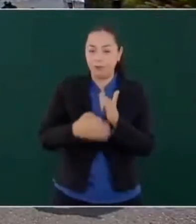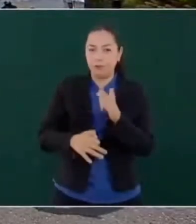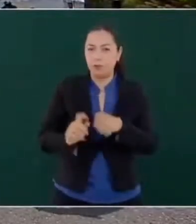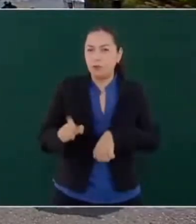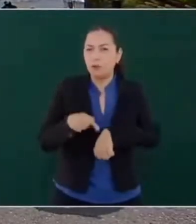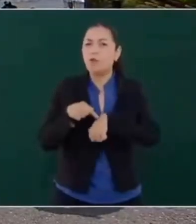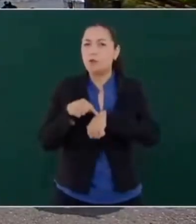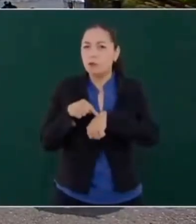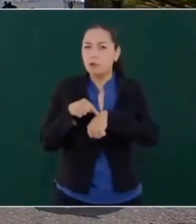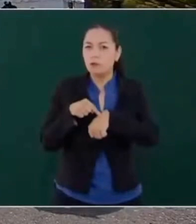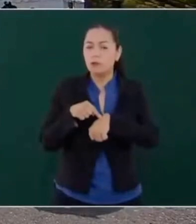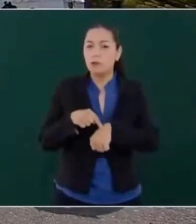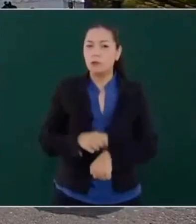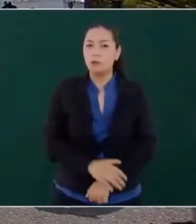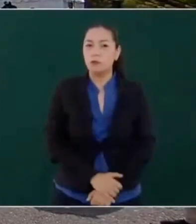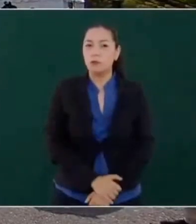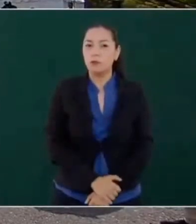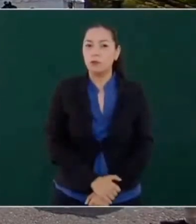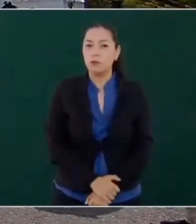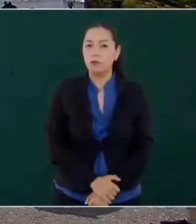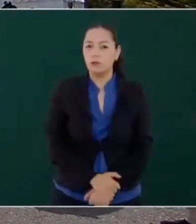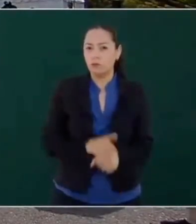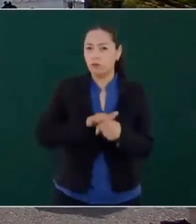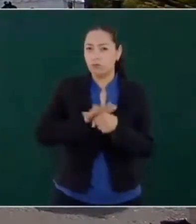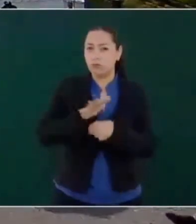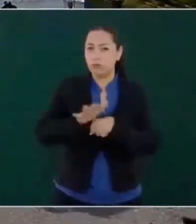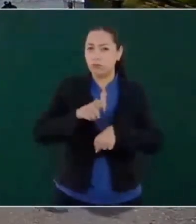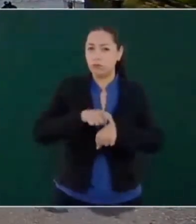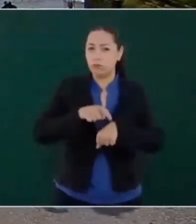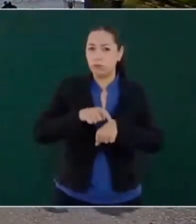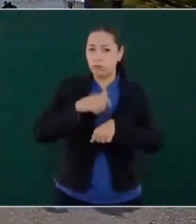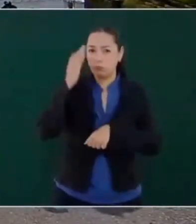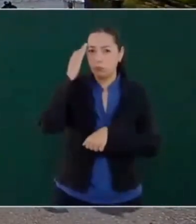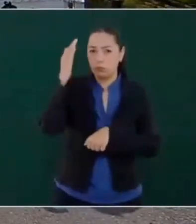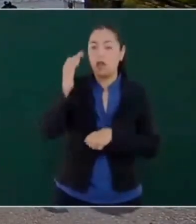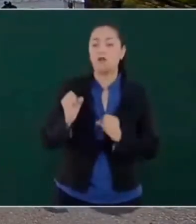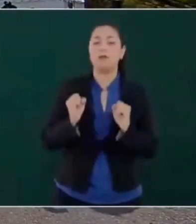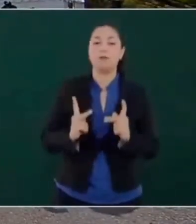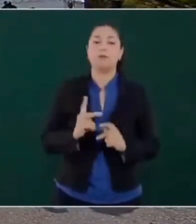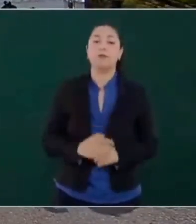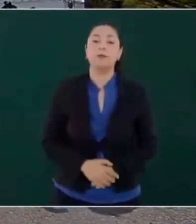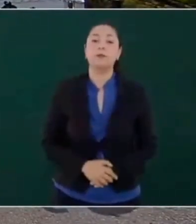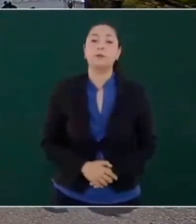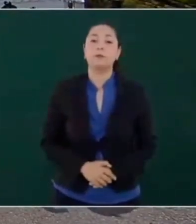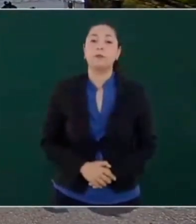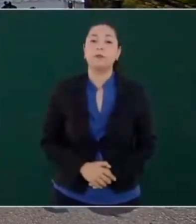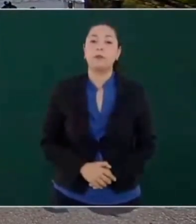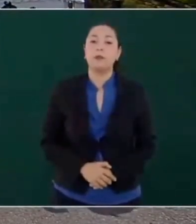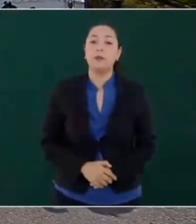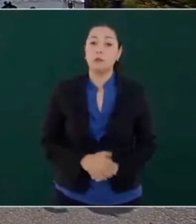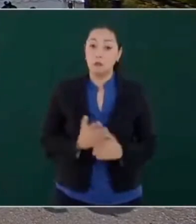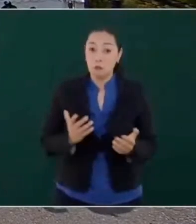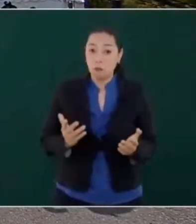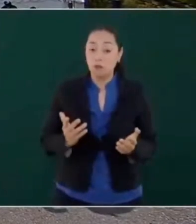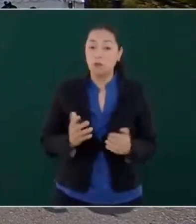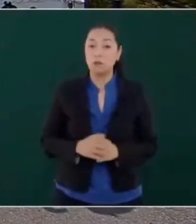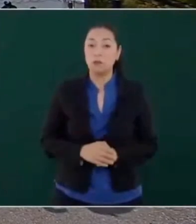¿cuántos? Nos queda tiempo. Ah, vamos, si les parece,